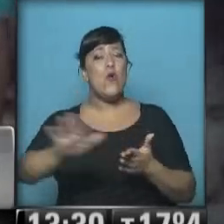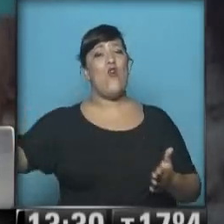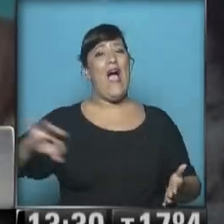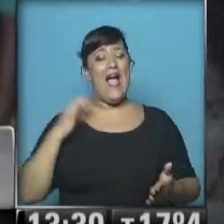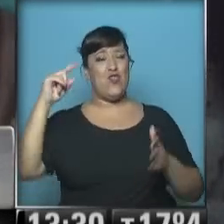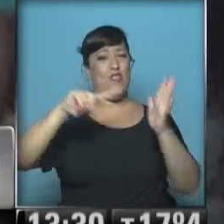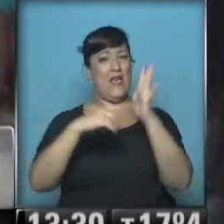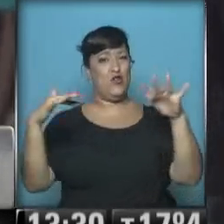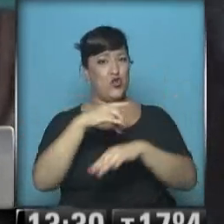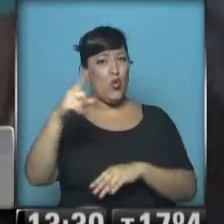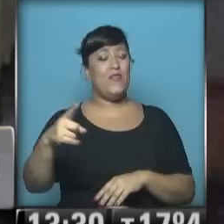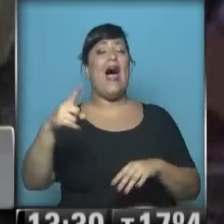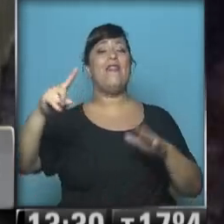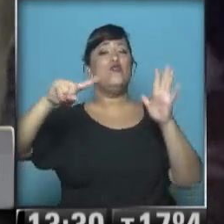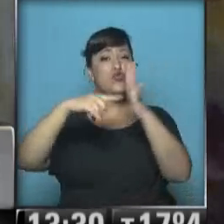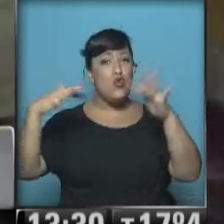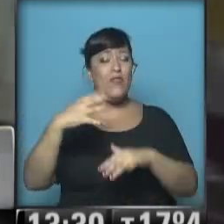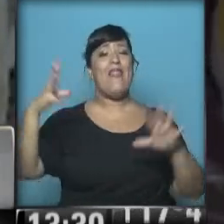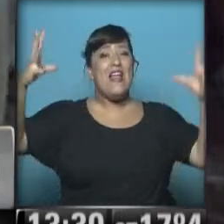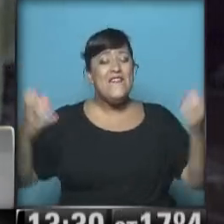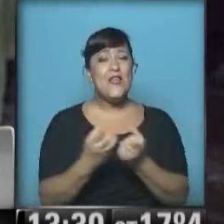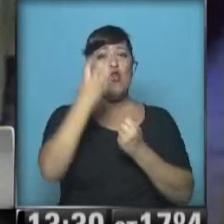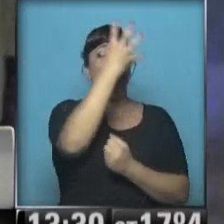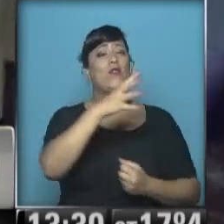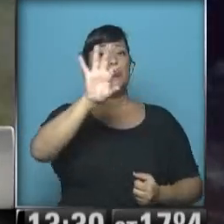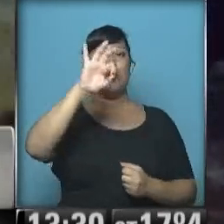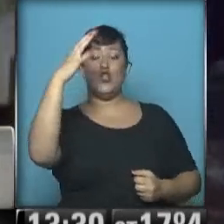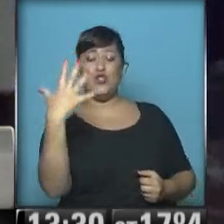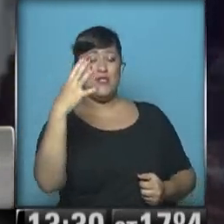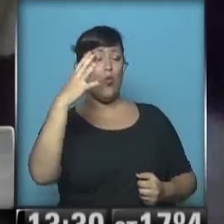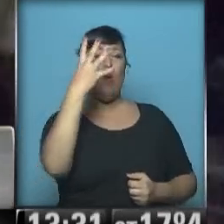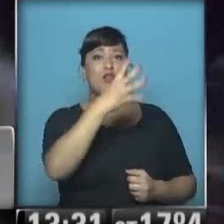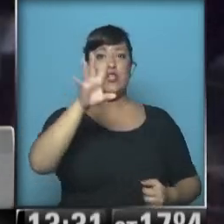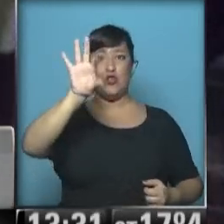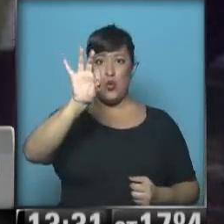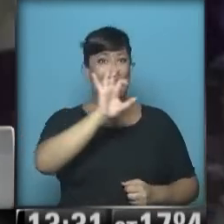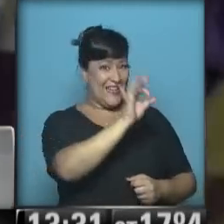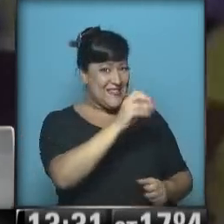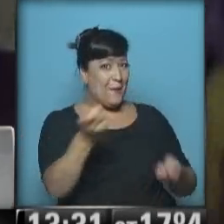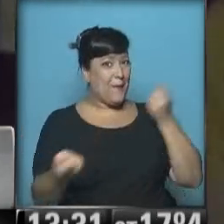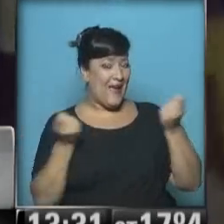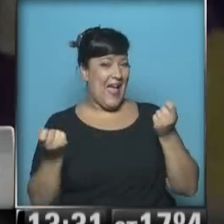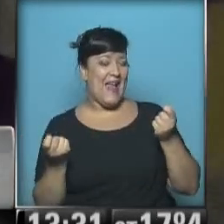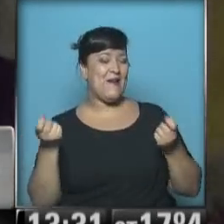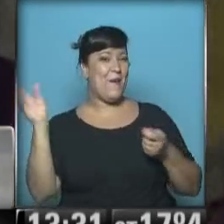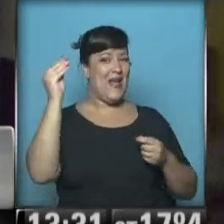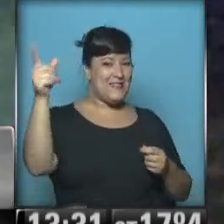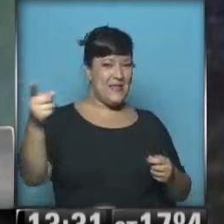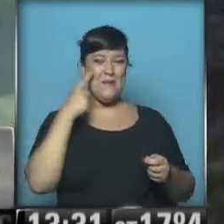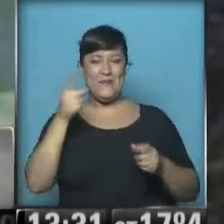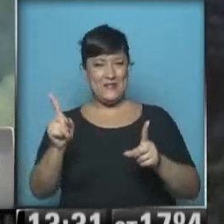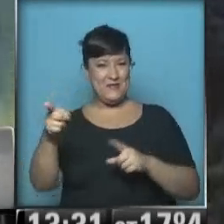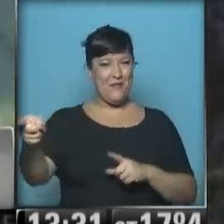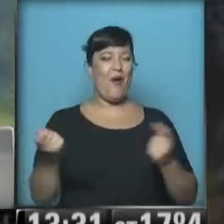ayer, el año número 450 desde su fundación. ¿Usted sabe bailar ayer? No sé bailar nada. Ese es el pasito. Pero ese me